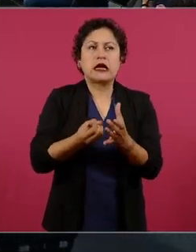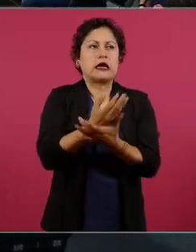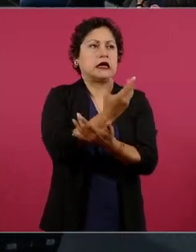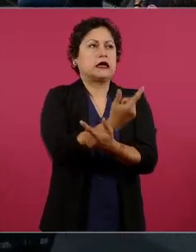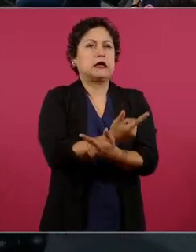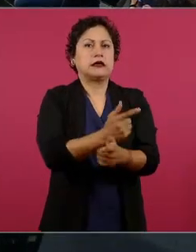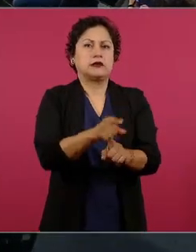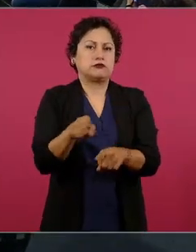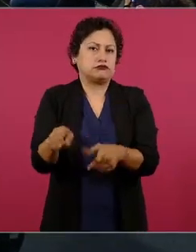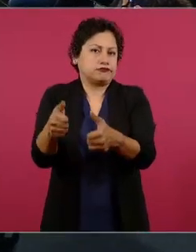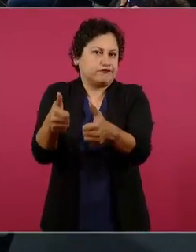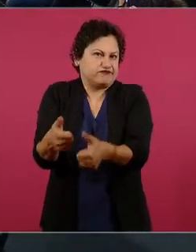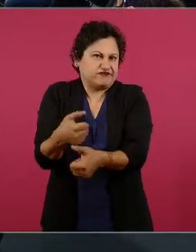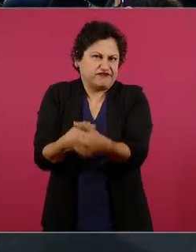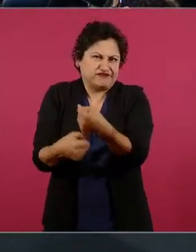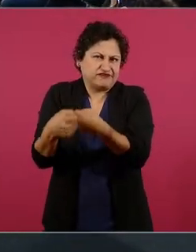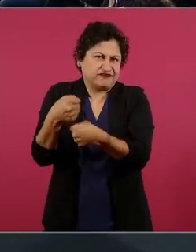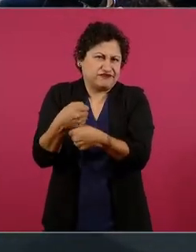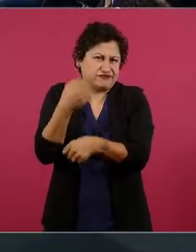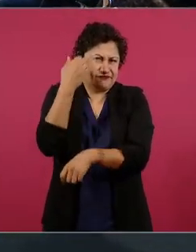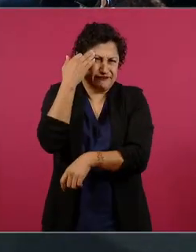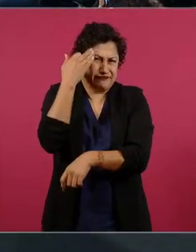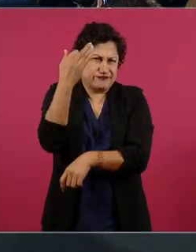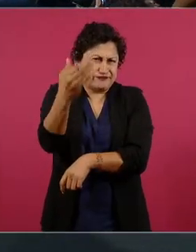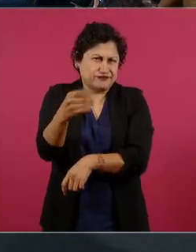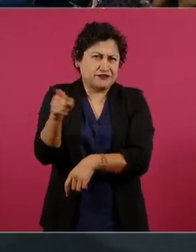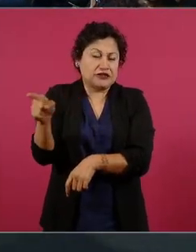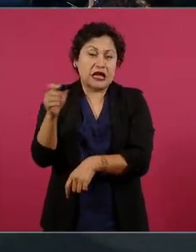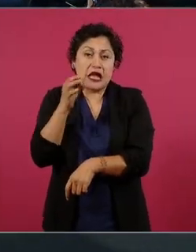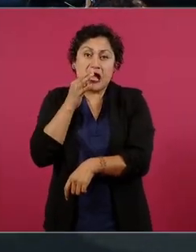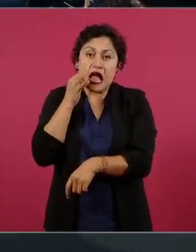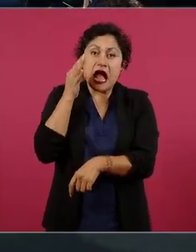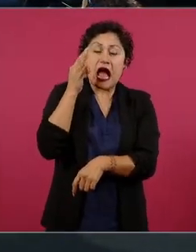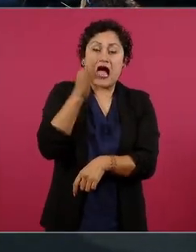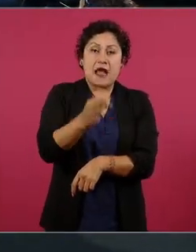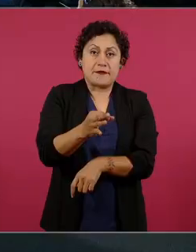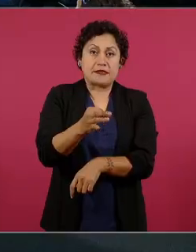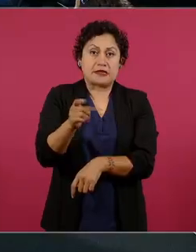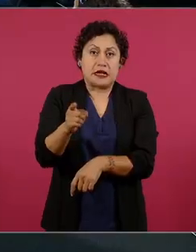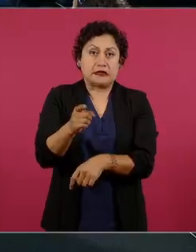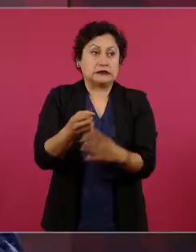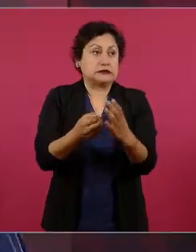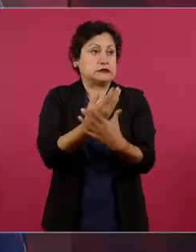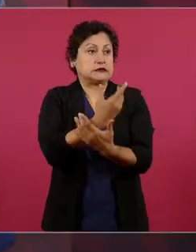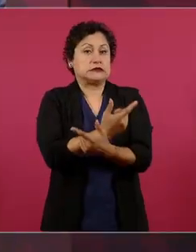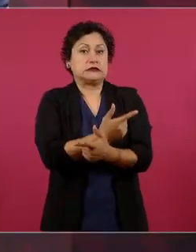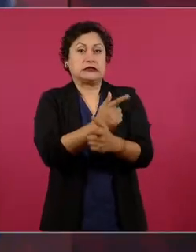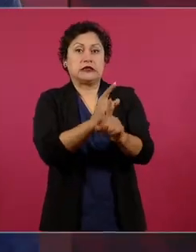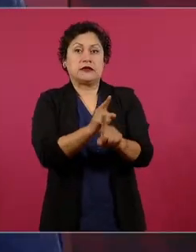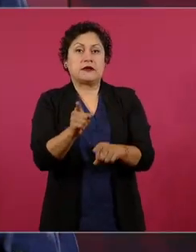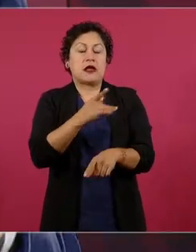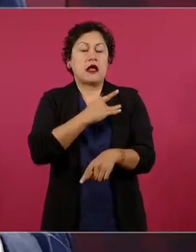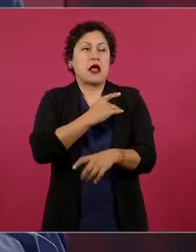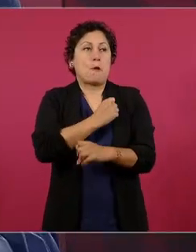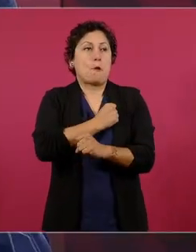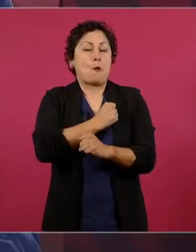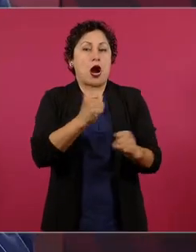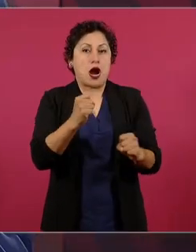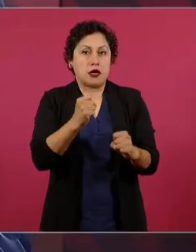de haber estado en la cárcel y no claudicar nunca, se estaba quedando ciego,